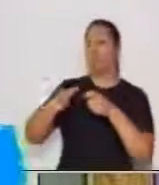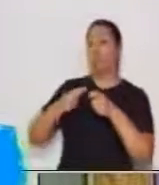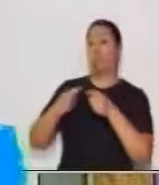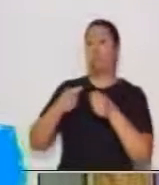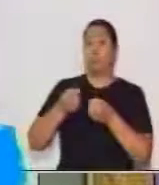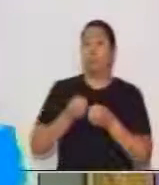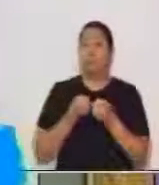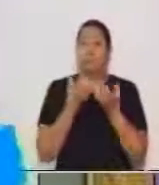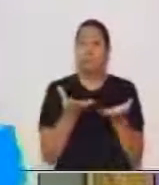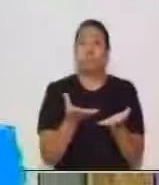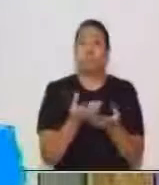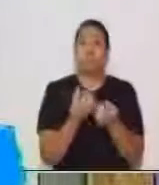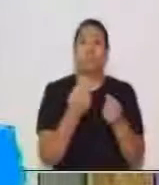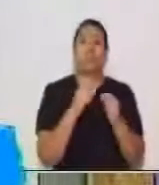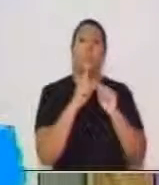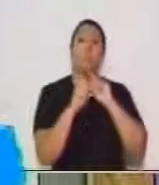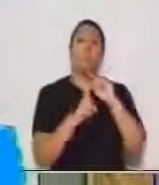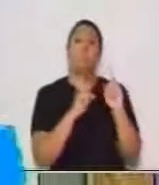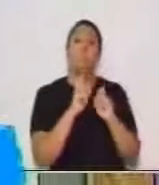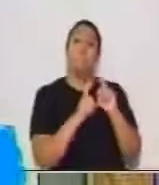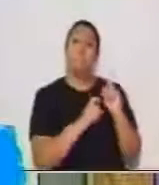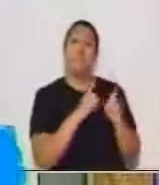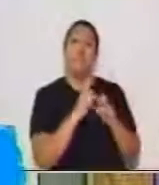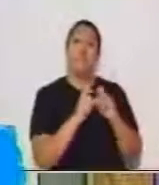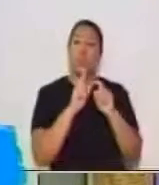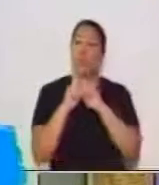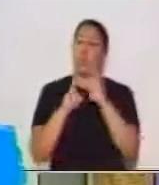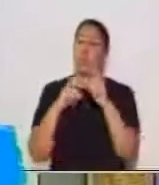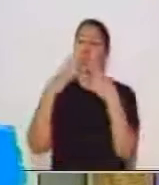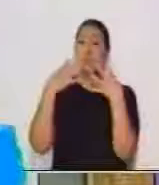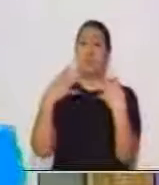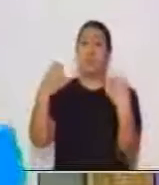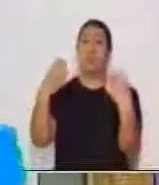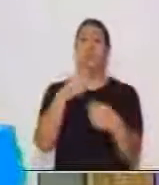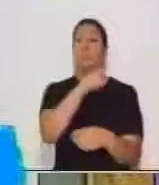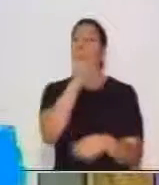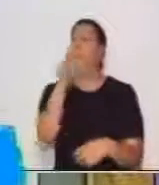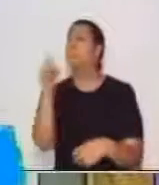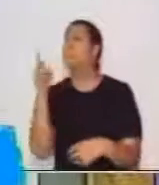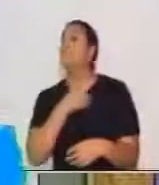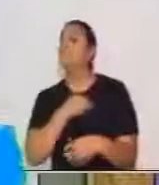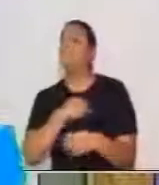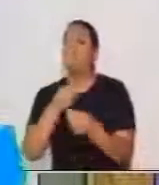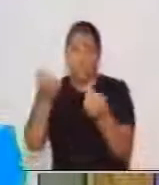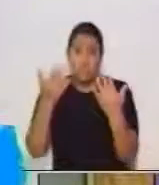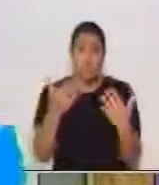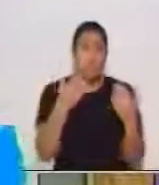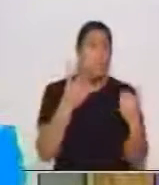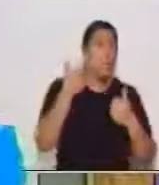de preguntarle al público si quiere aportar o tiene alguna duda sobre lo